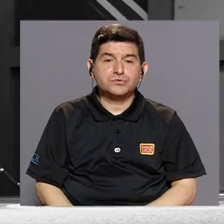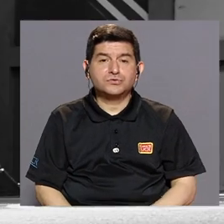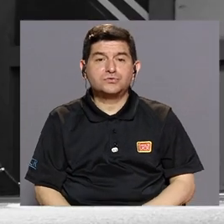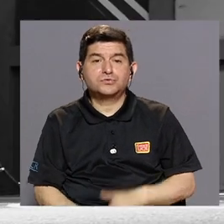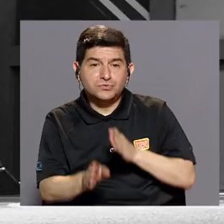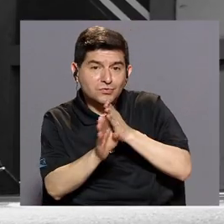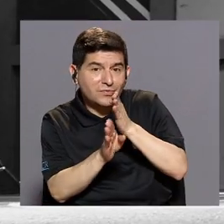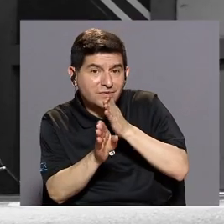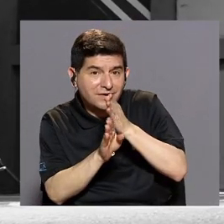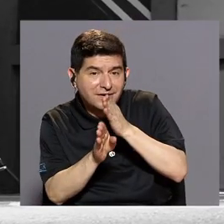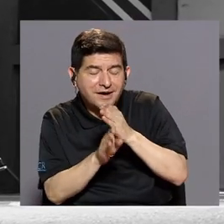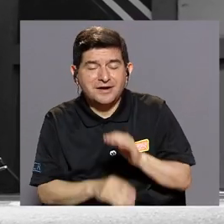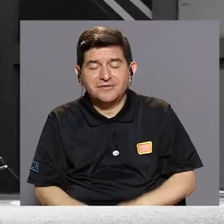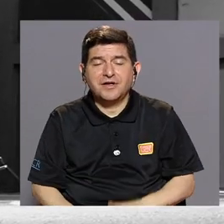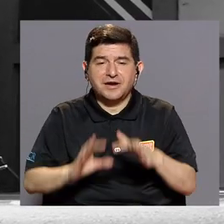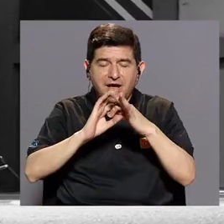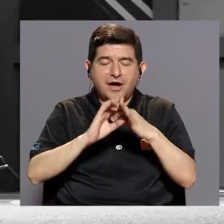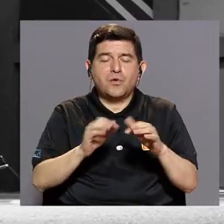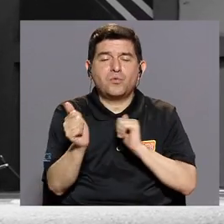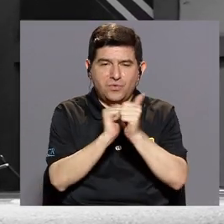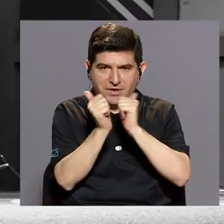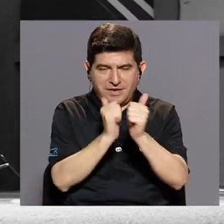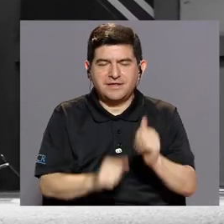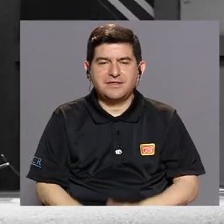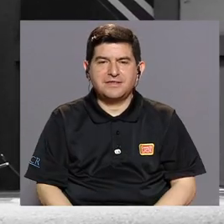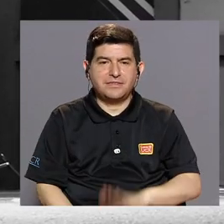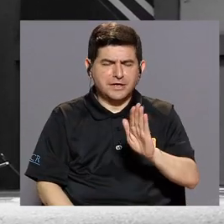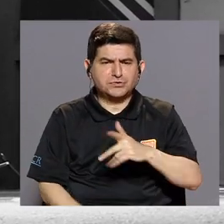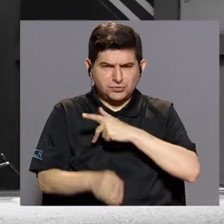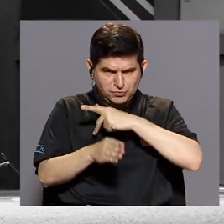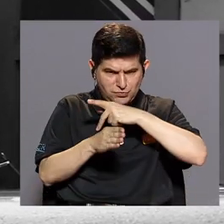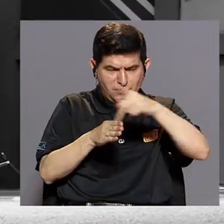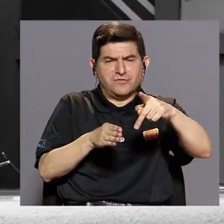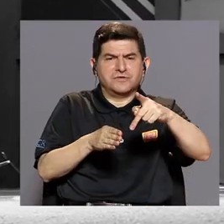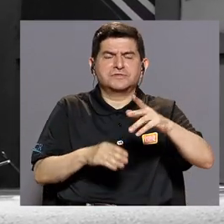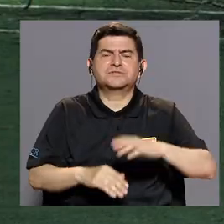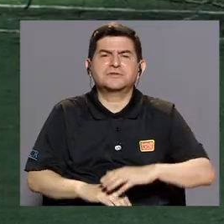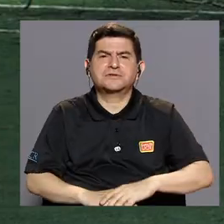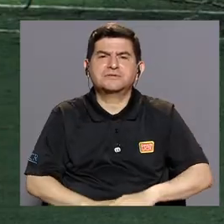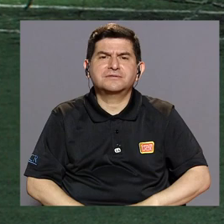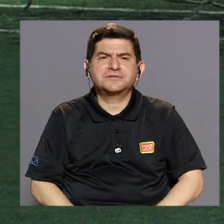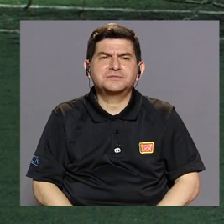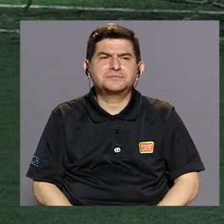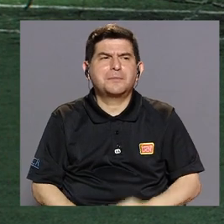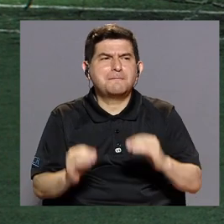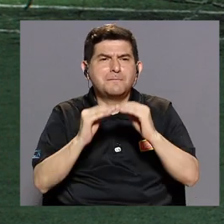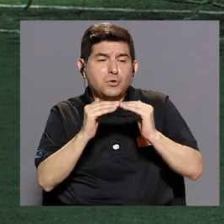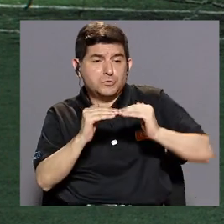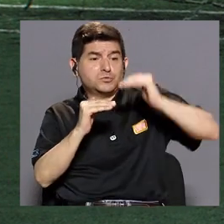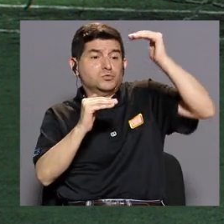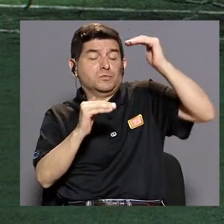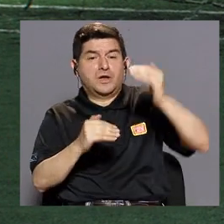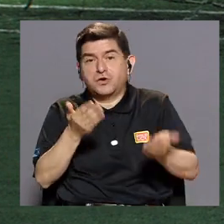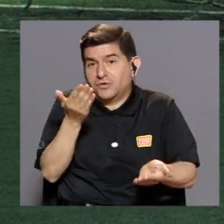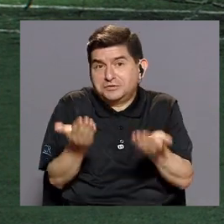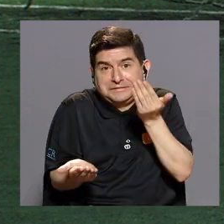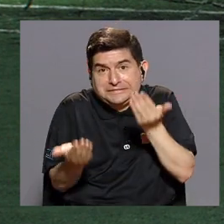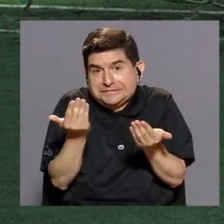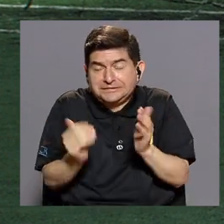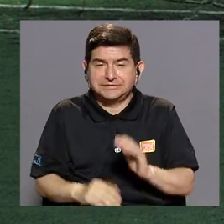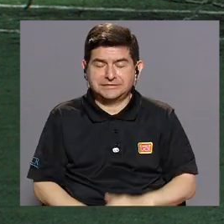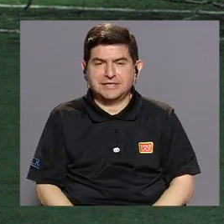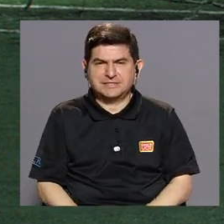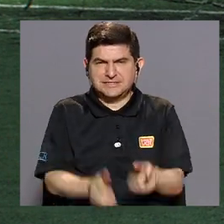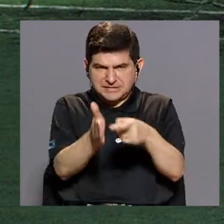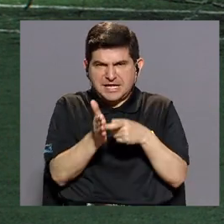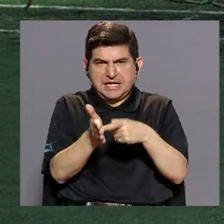del deporte, ¿me explico? Entonces su profesionalismo todavía es aún más alto o un poco